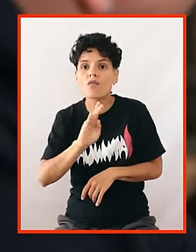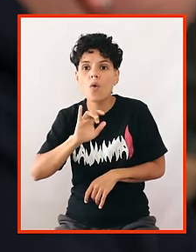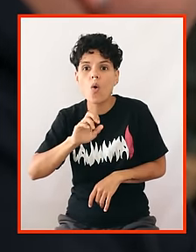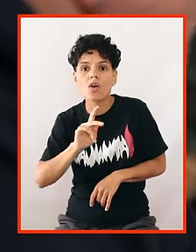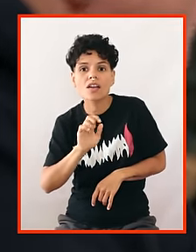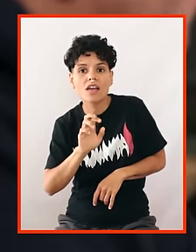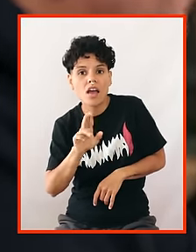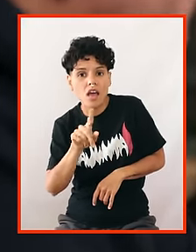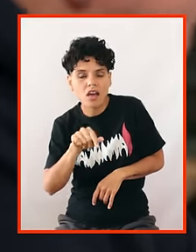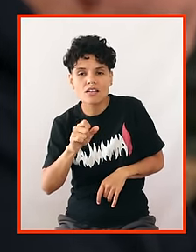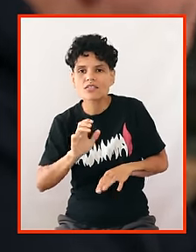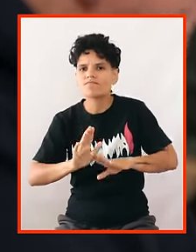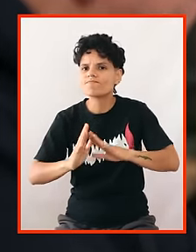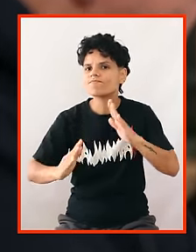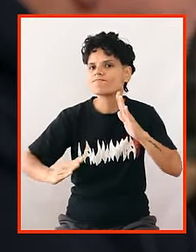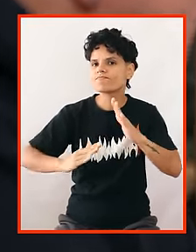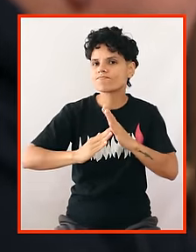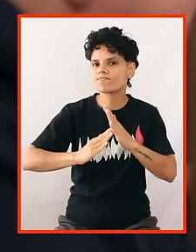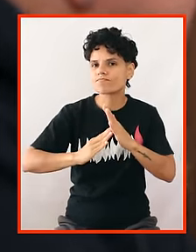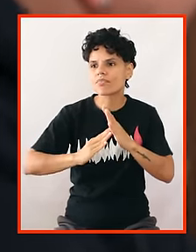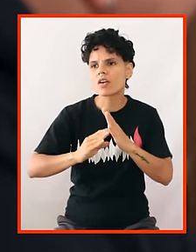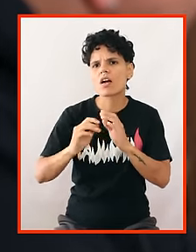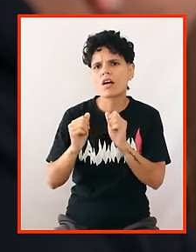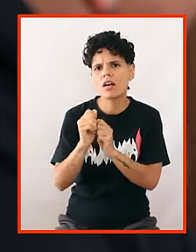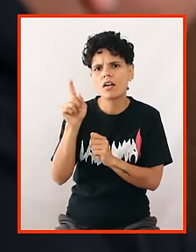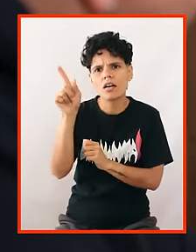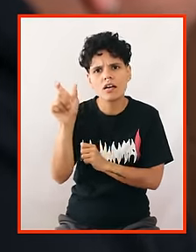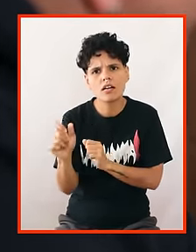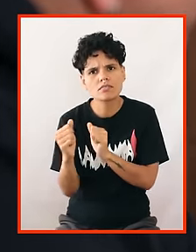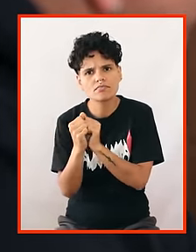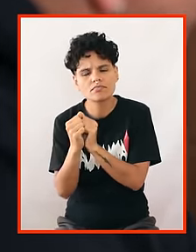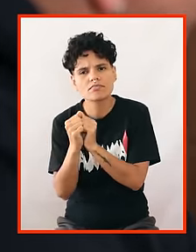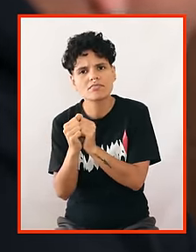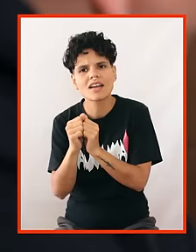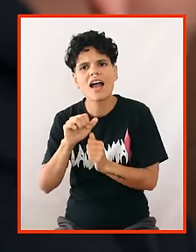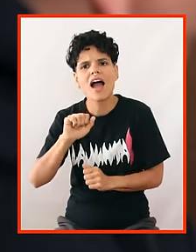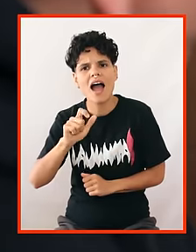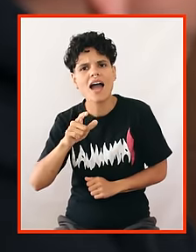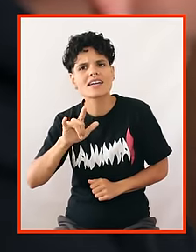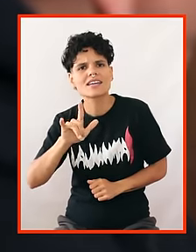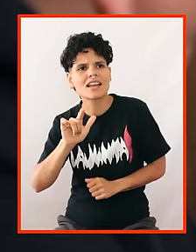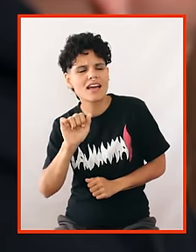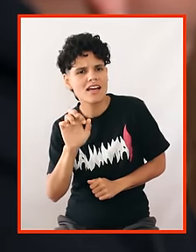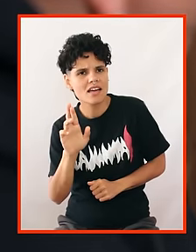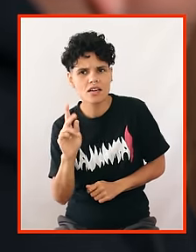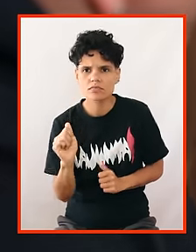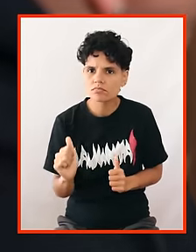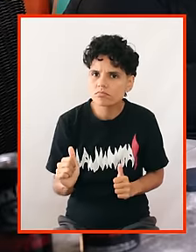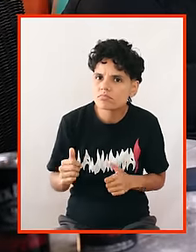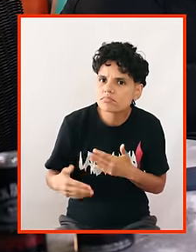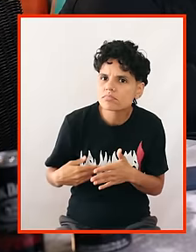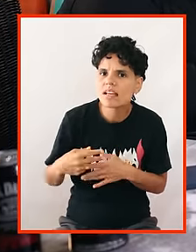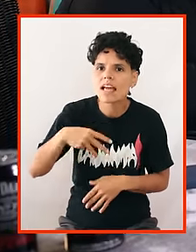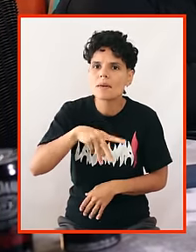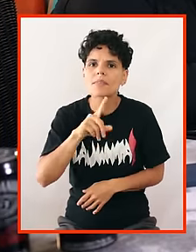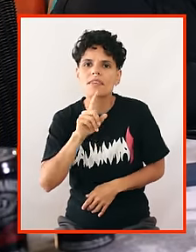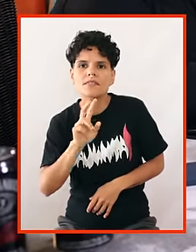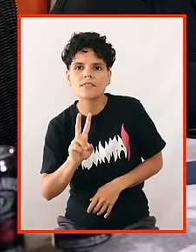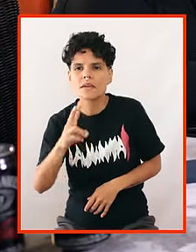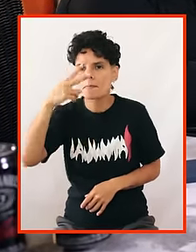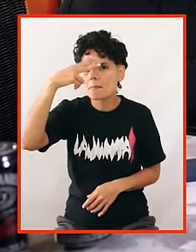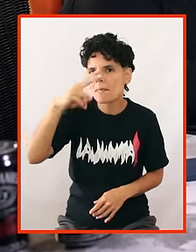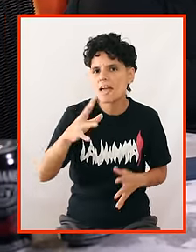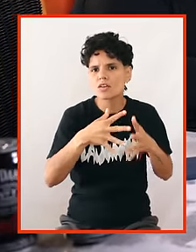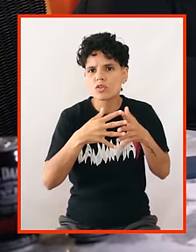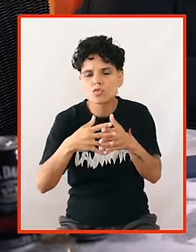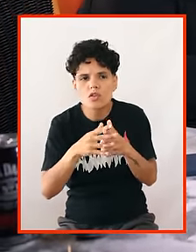los Bunkers, como que ahí tuvimos la oportunidad y fue un aprendizaje genial haber salido de gira con él, tocar en el MTV, recorrer